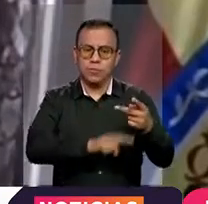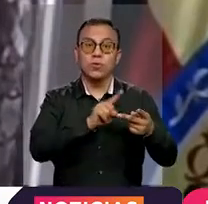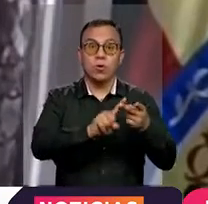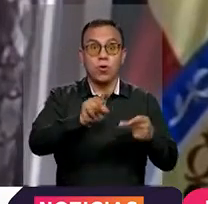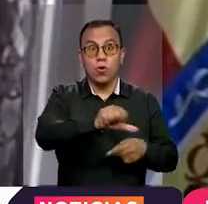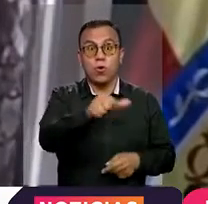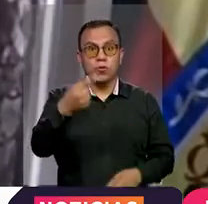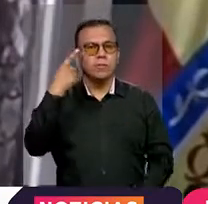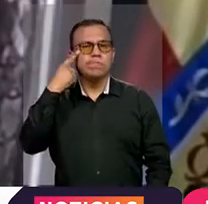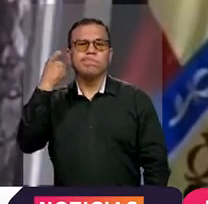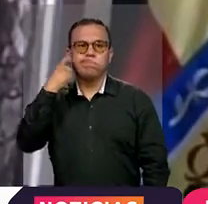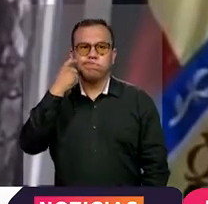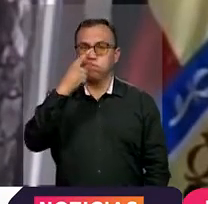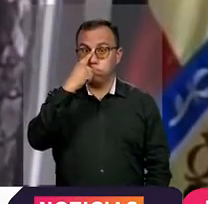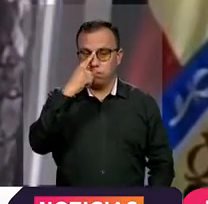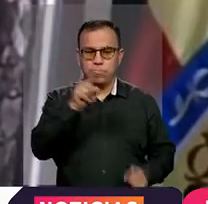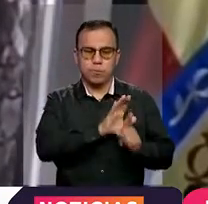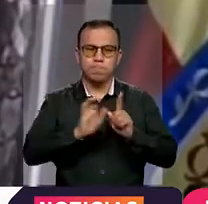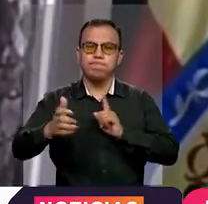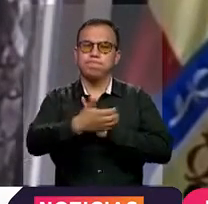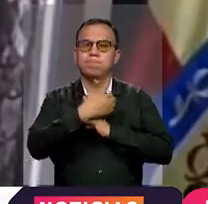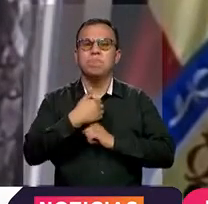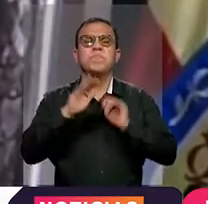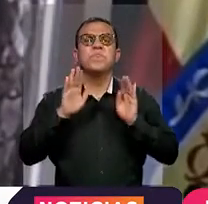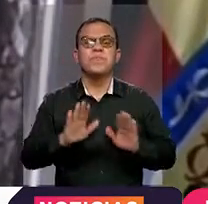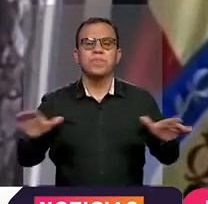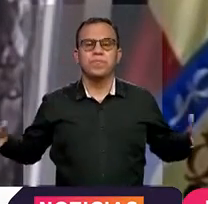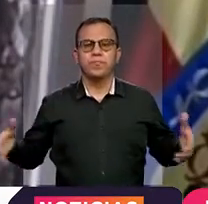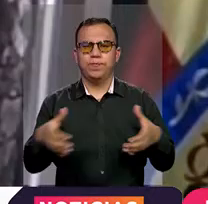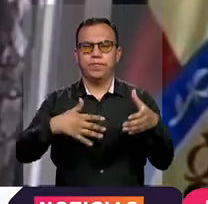retos para proteger nuestros